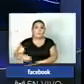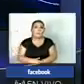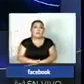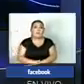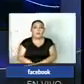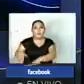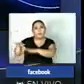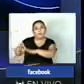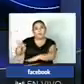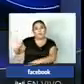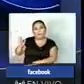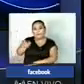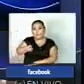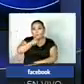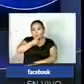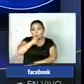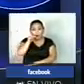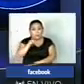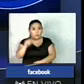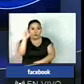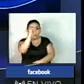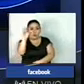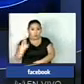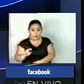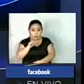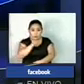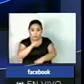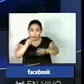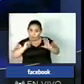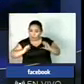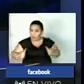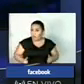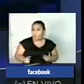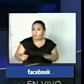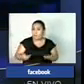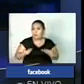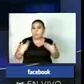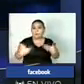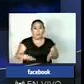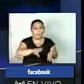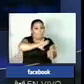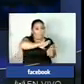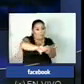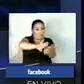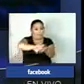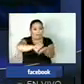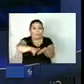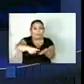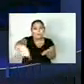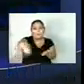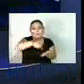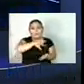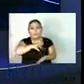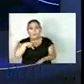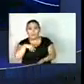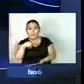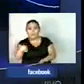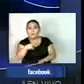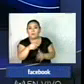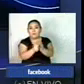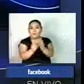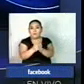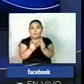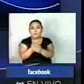muchas gracias por la información y en Costa Rica el gobierno inició con la entrega del subsidio para las familias afectadas por la pandemia del COVID